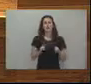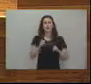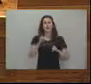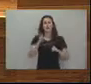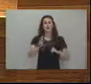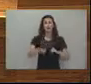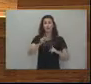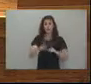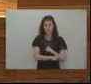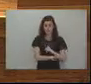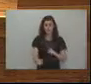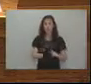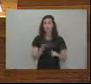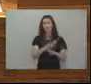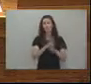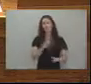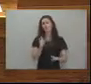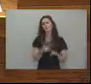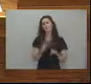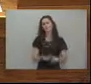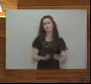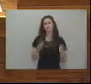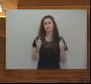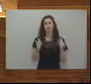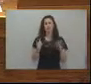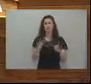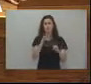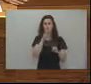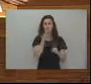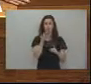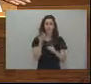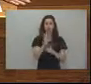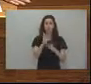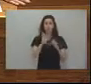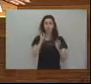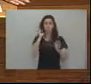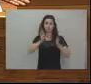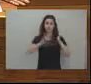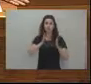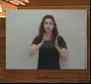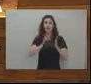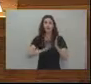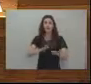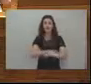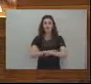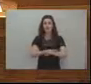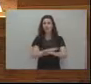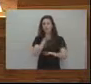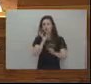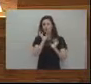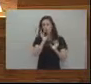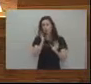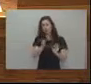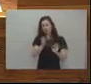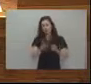política. Para más ejemplos, el informe de intervención del Estado, donde decía que... Porque es que ustedes dicen